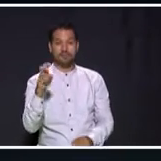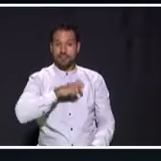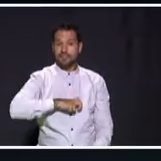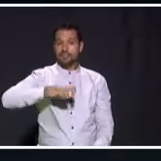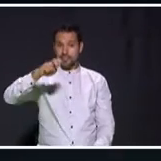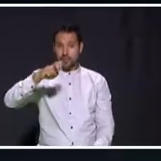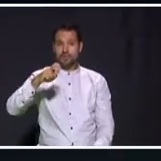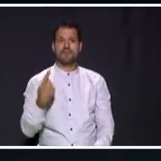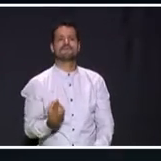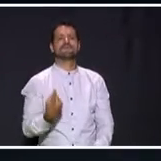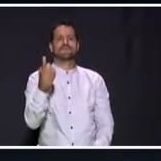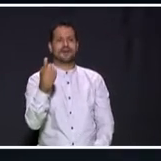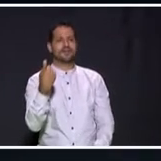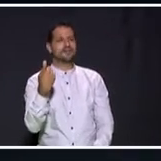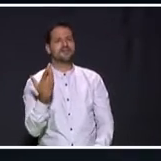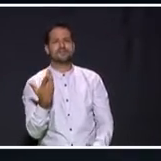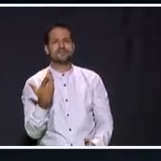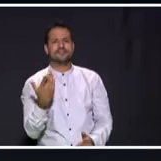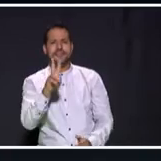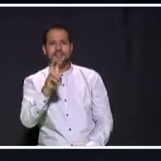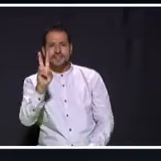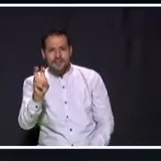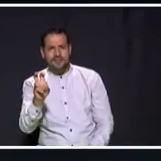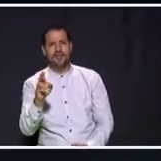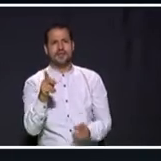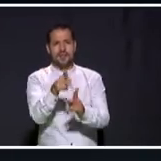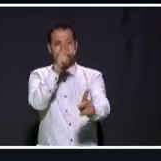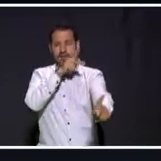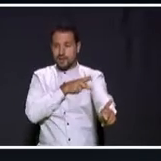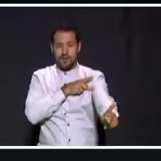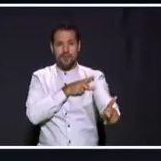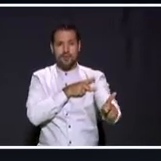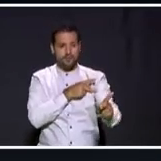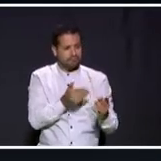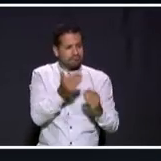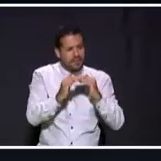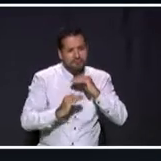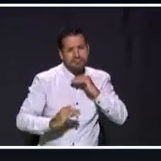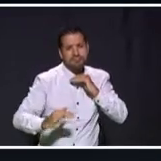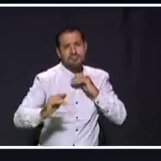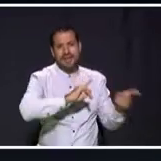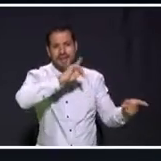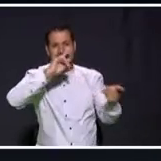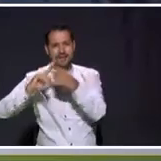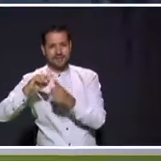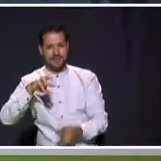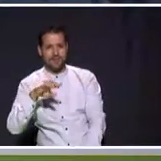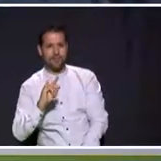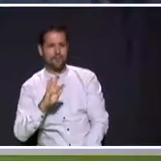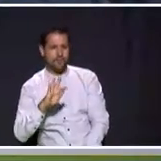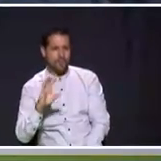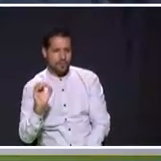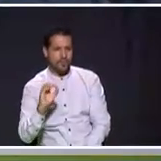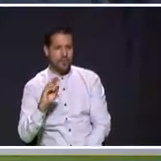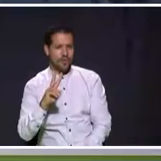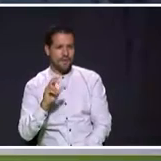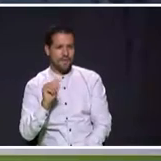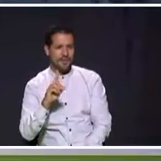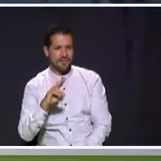150 kilómetros desde matazano hasta puerto valdivia exactamente candidato usted ha hablado de